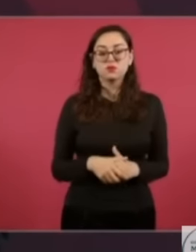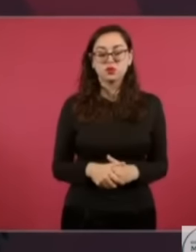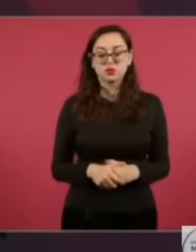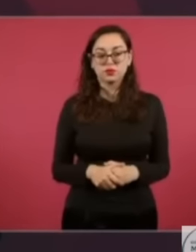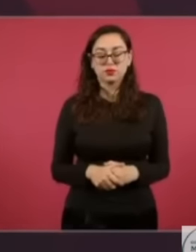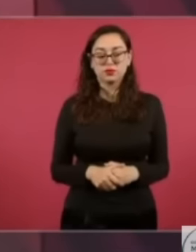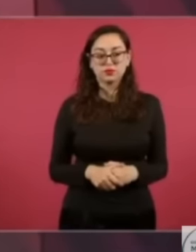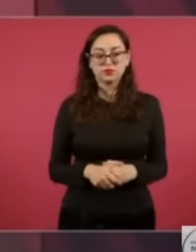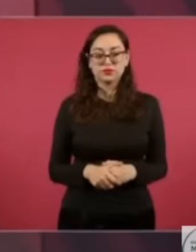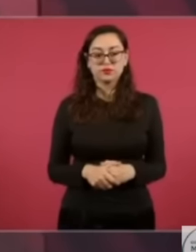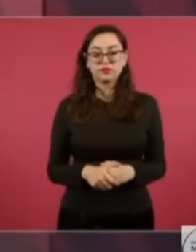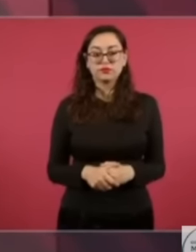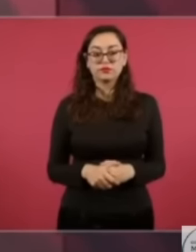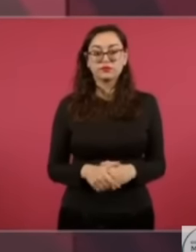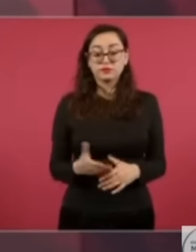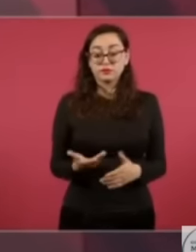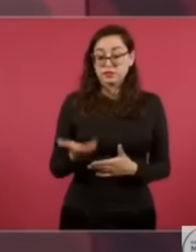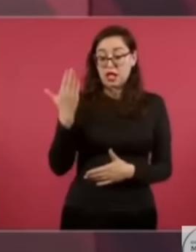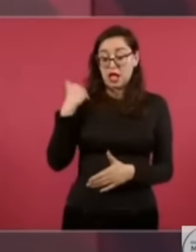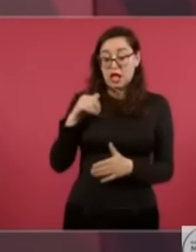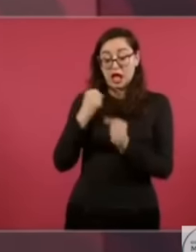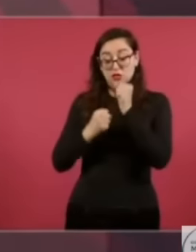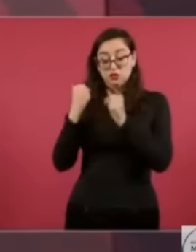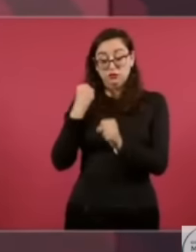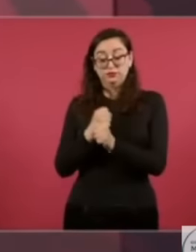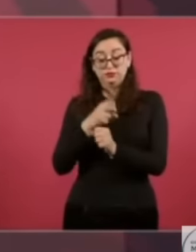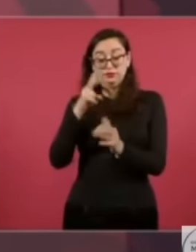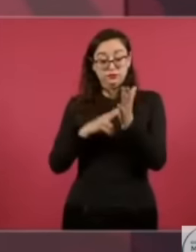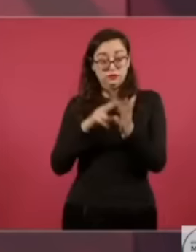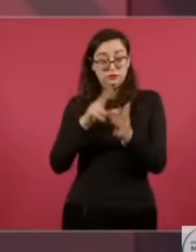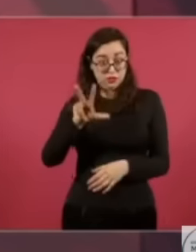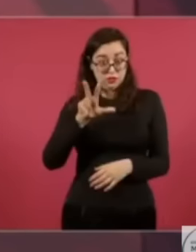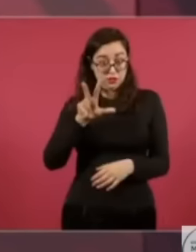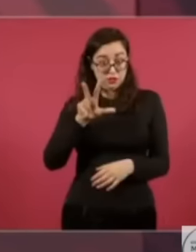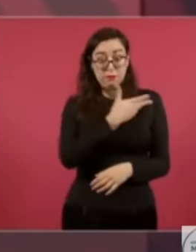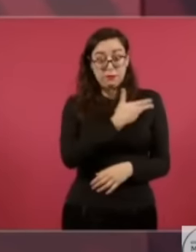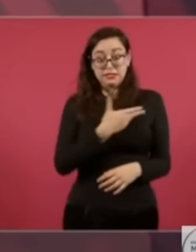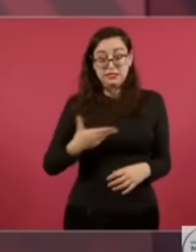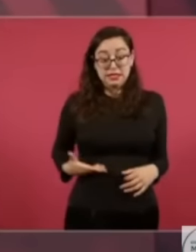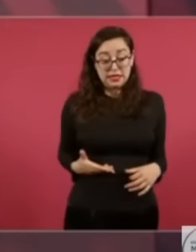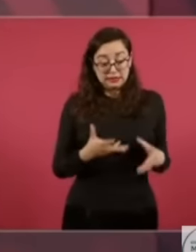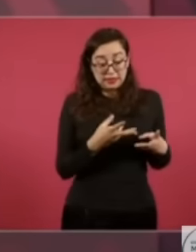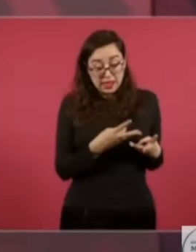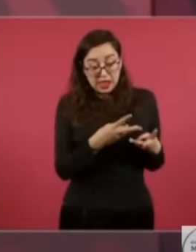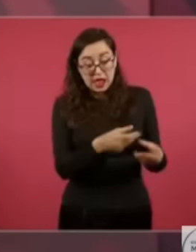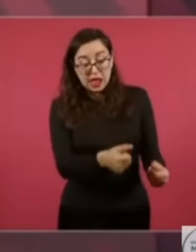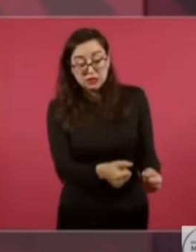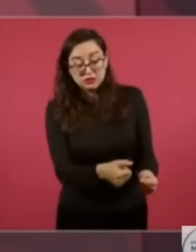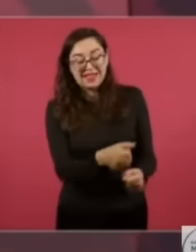solo la presidencia de la República manejaba un presupuesto de